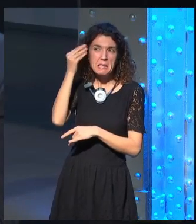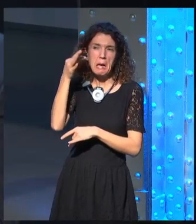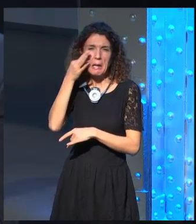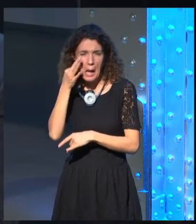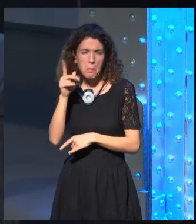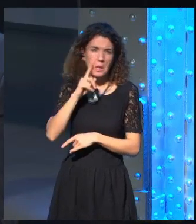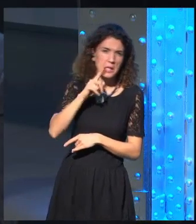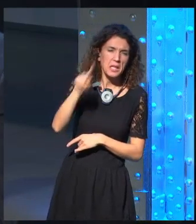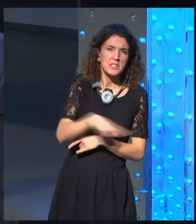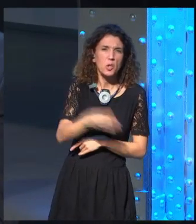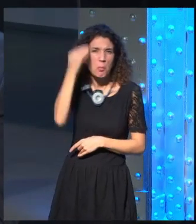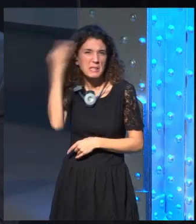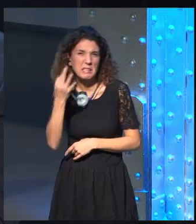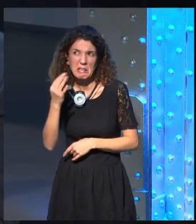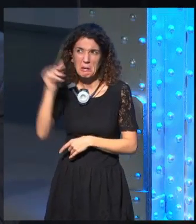irreal.